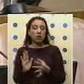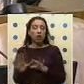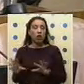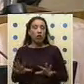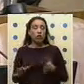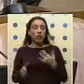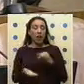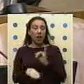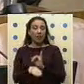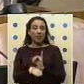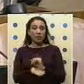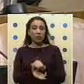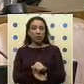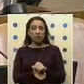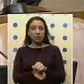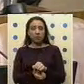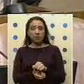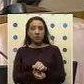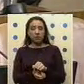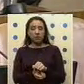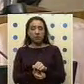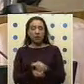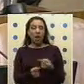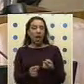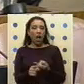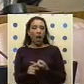institucionalidad, que han abusado